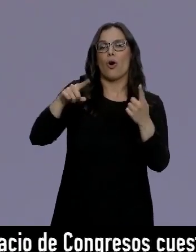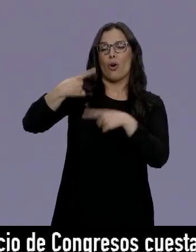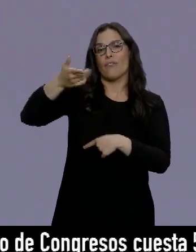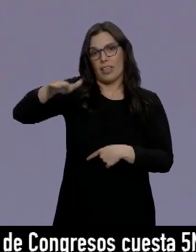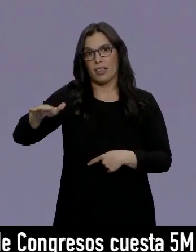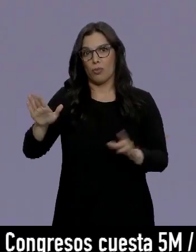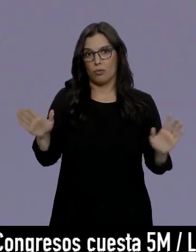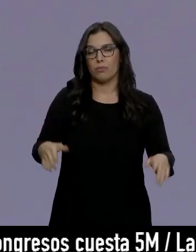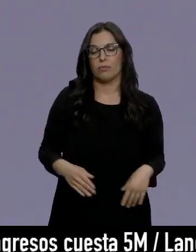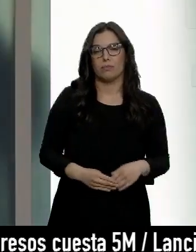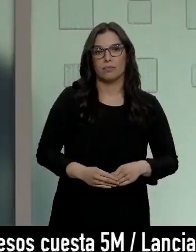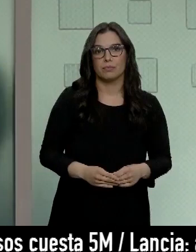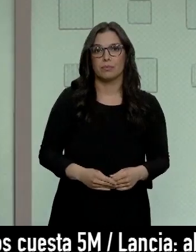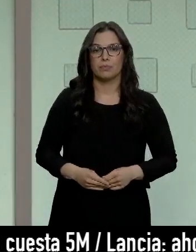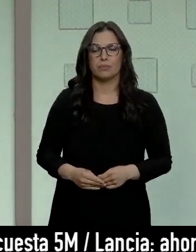fallecer.